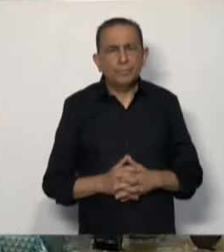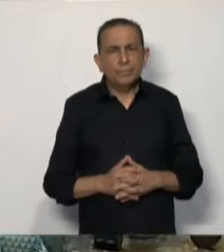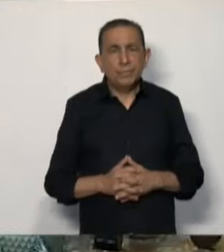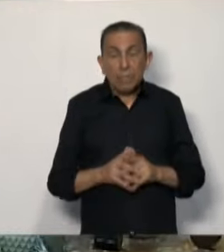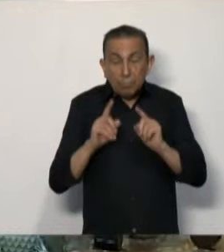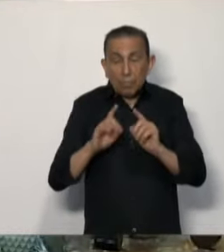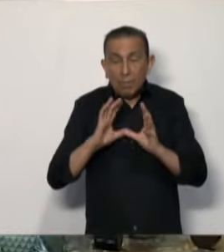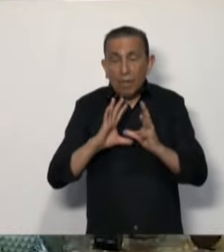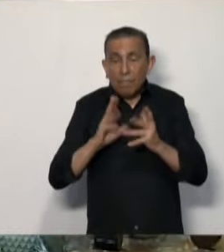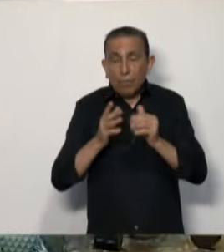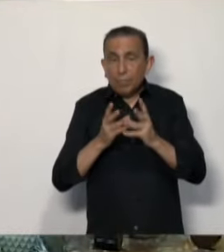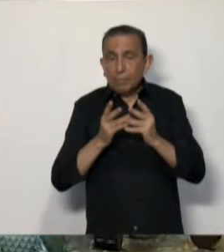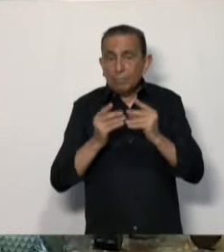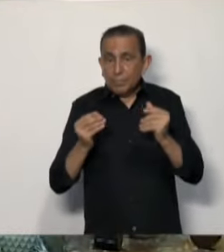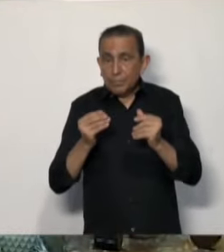Del mismo modo,